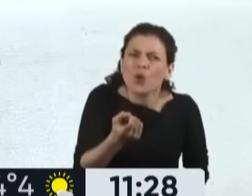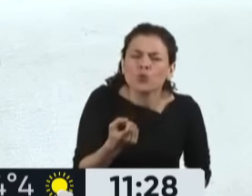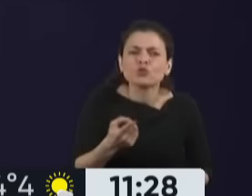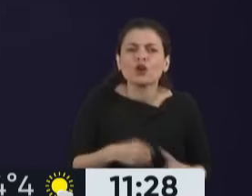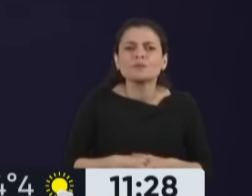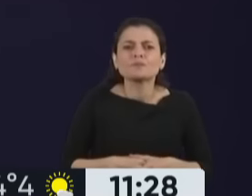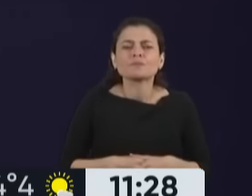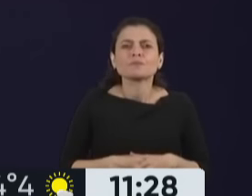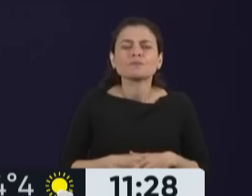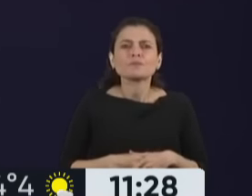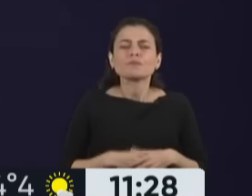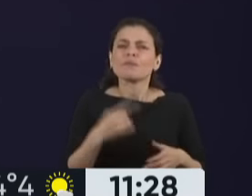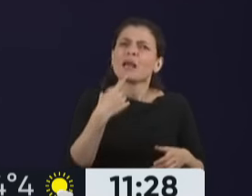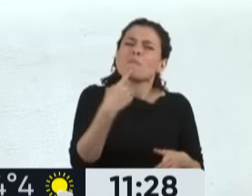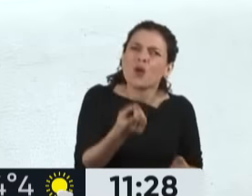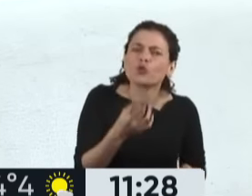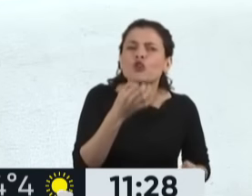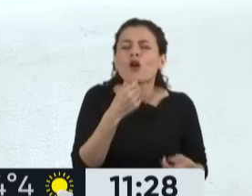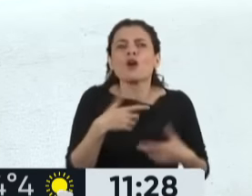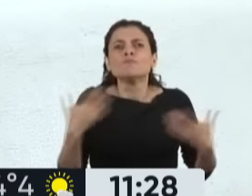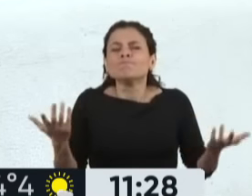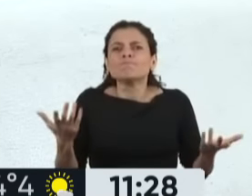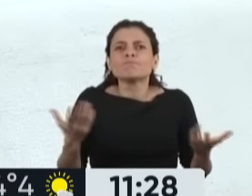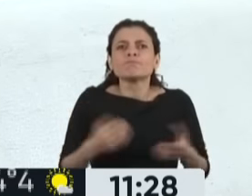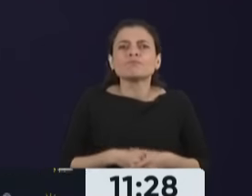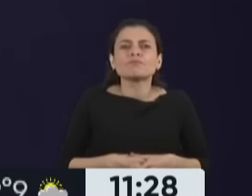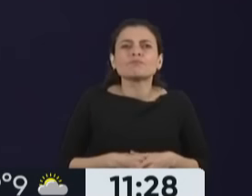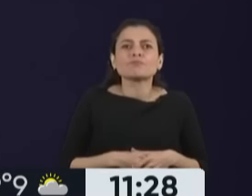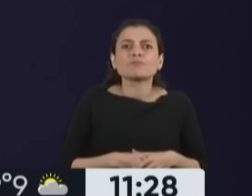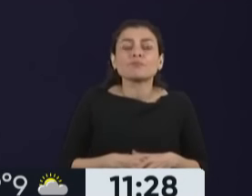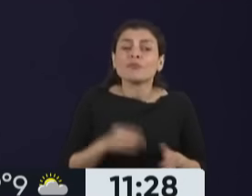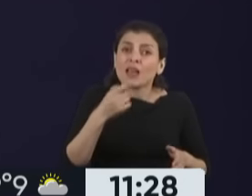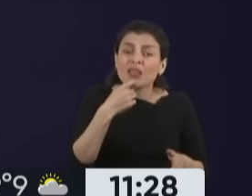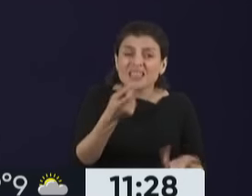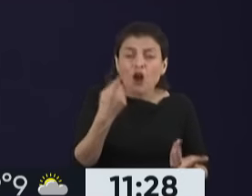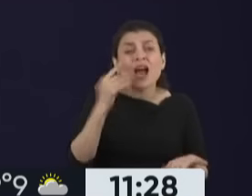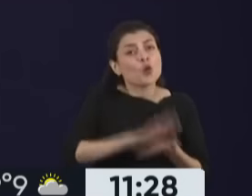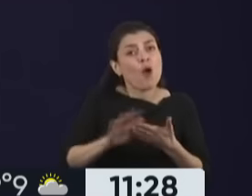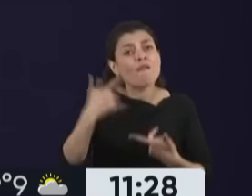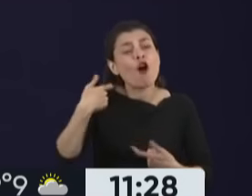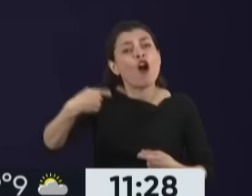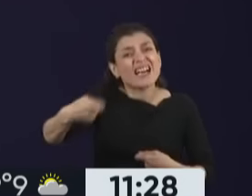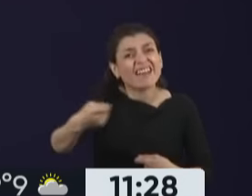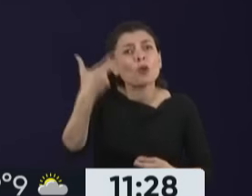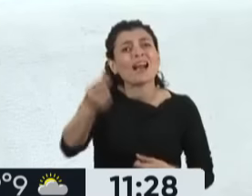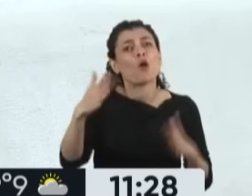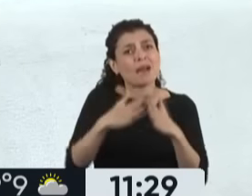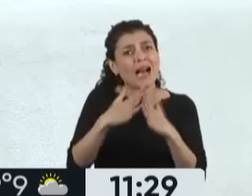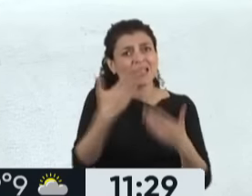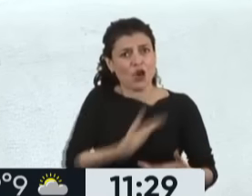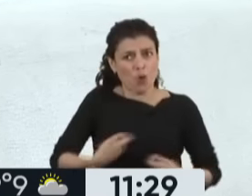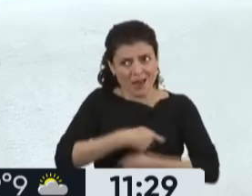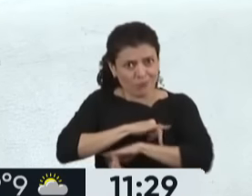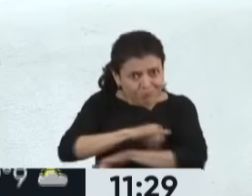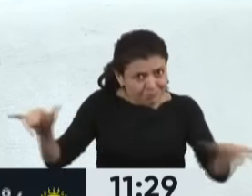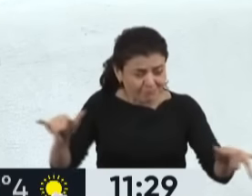la escritura tampoco. Pero digo, si llega... Bueno, ahora te podés comprar una casa con el crédito hipotecario, ¿viste? Todo mejora. Y dejo la escritura en la